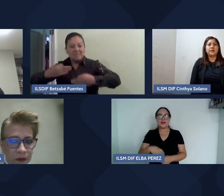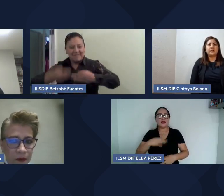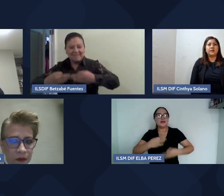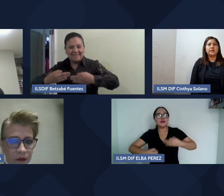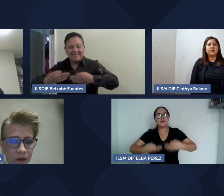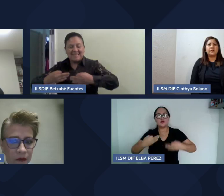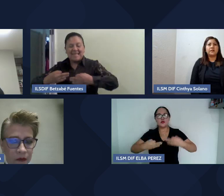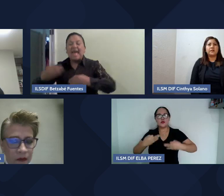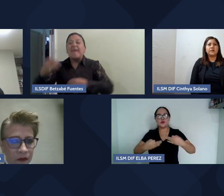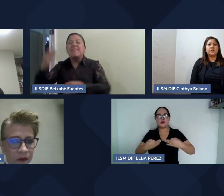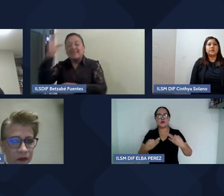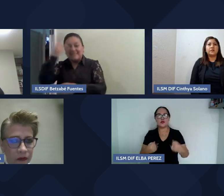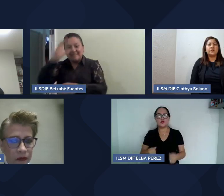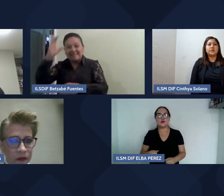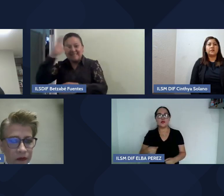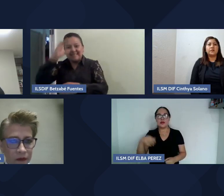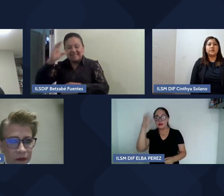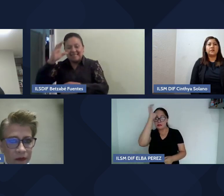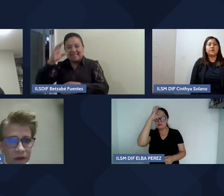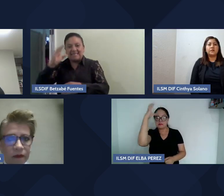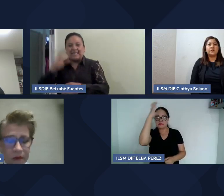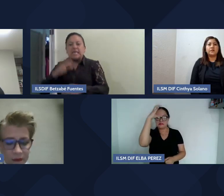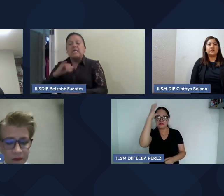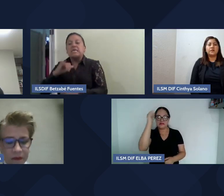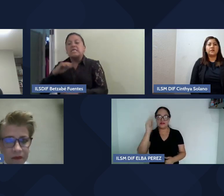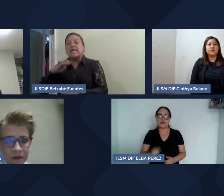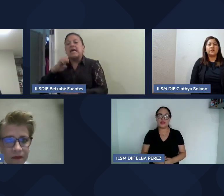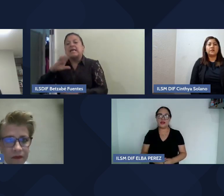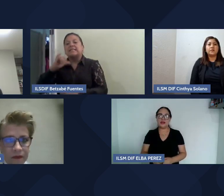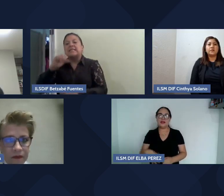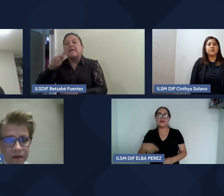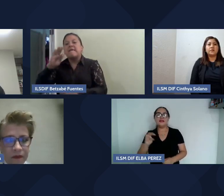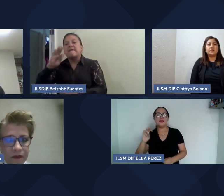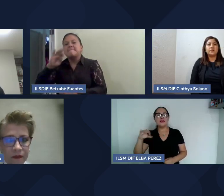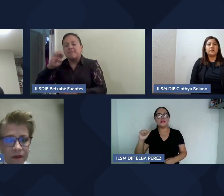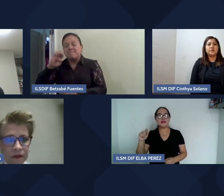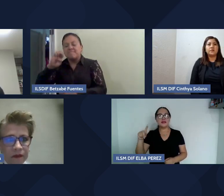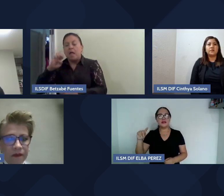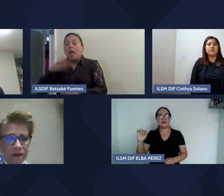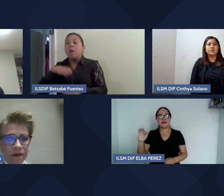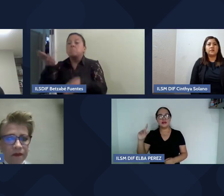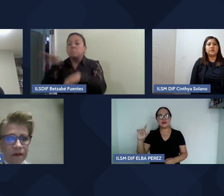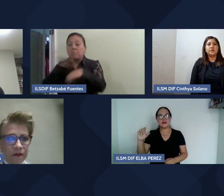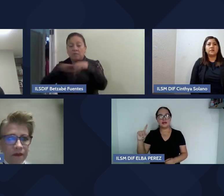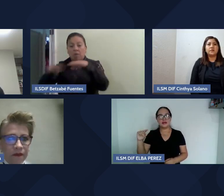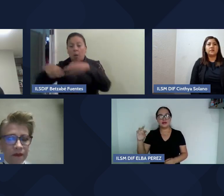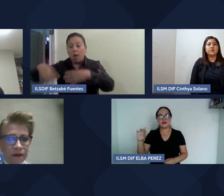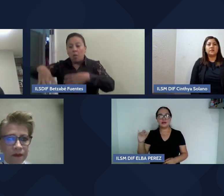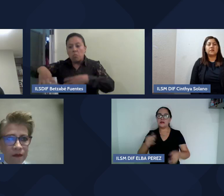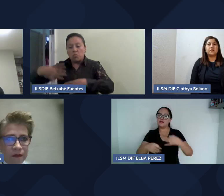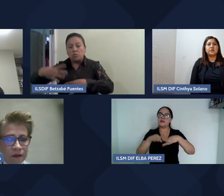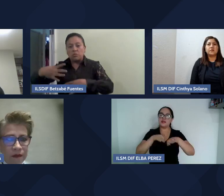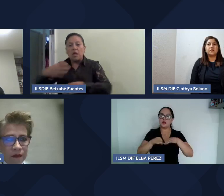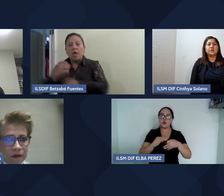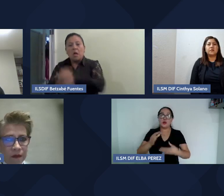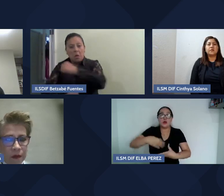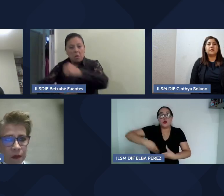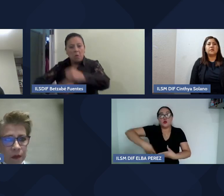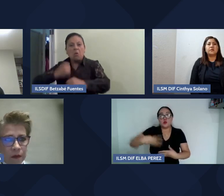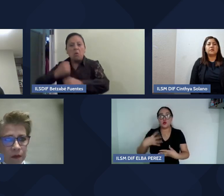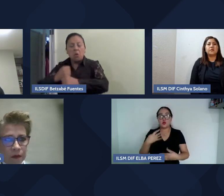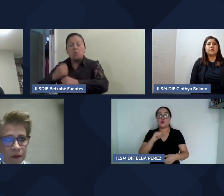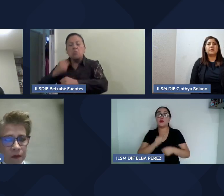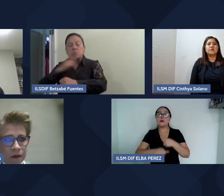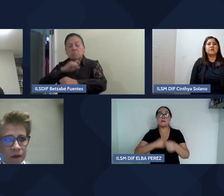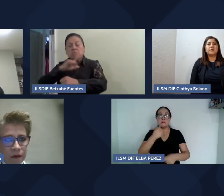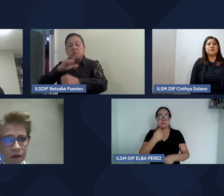Ciencias Penales, INACIPE. Colaboró en sociedad civil organizada por 14 años, especializándose en